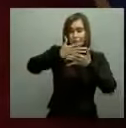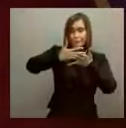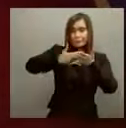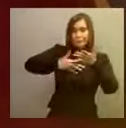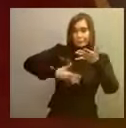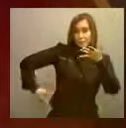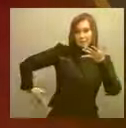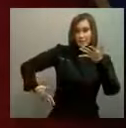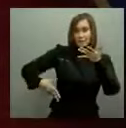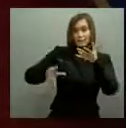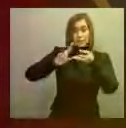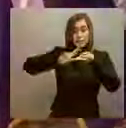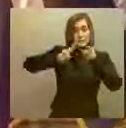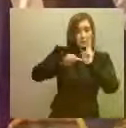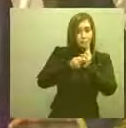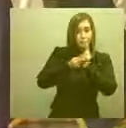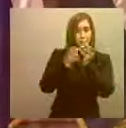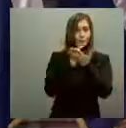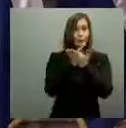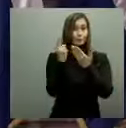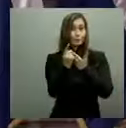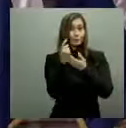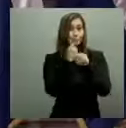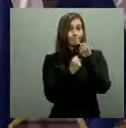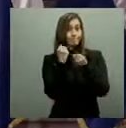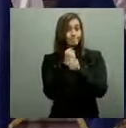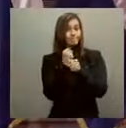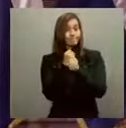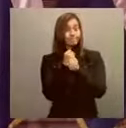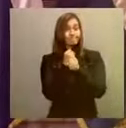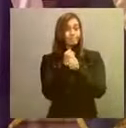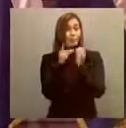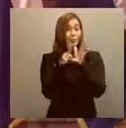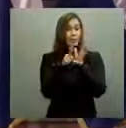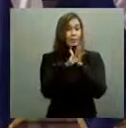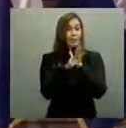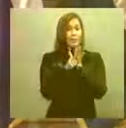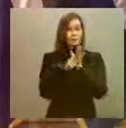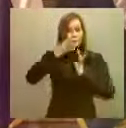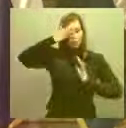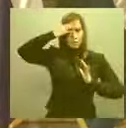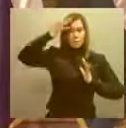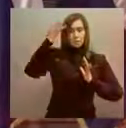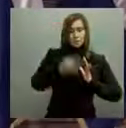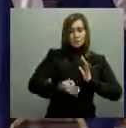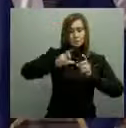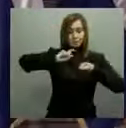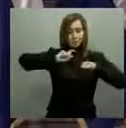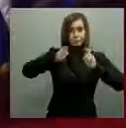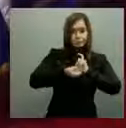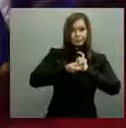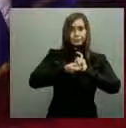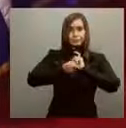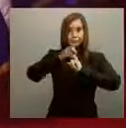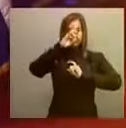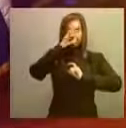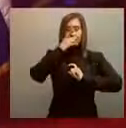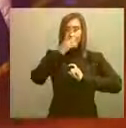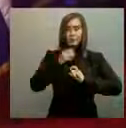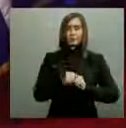reformas que tenemos por delante en los próximos años. Estamos decididos a modernizar a fondo nuestro país. Y por eso